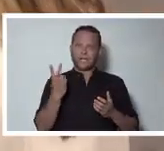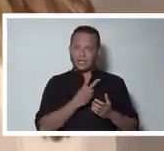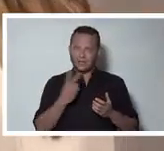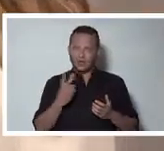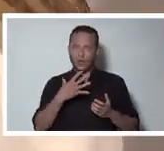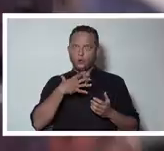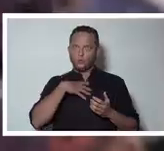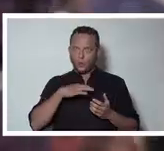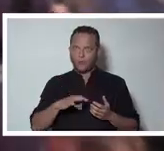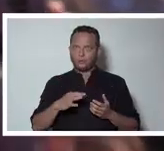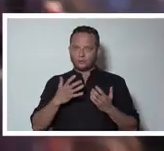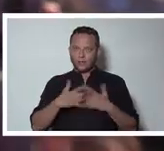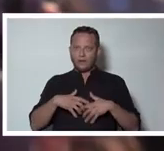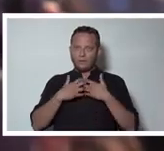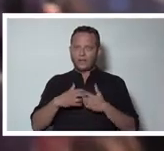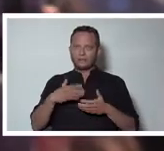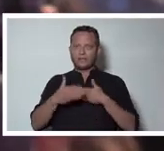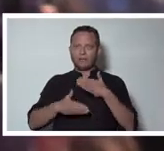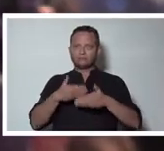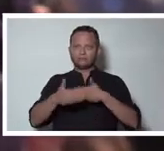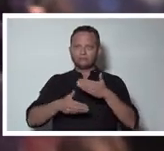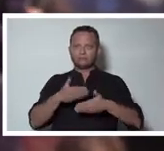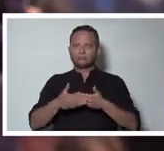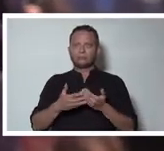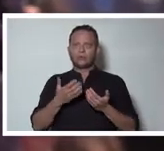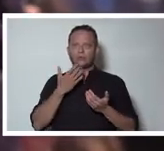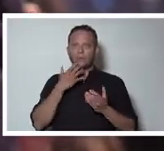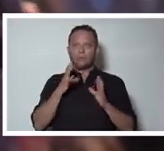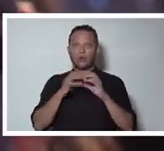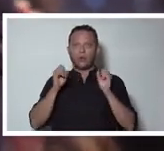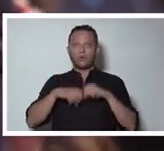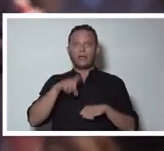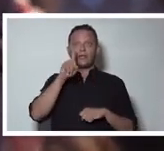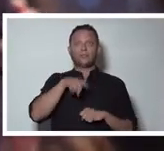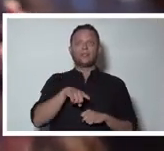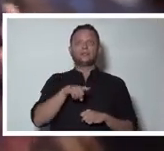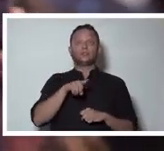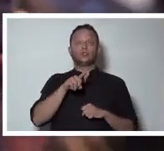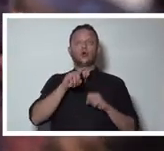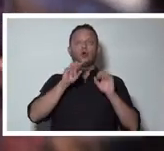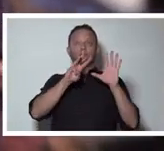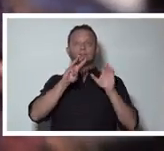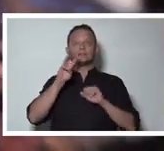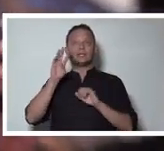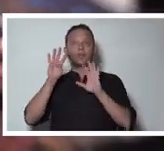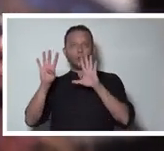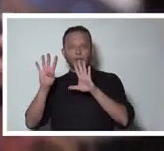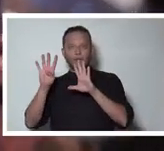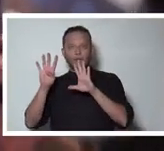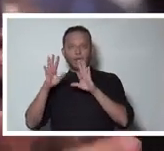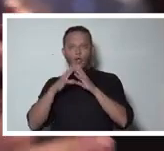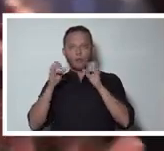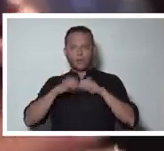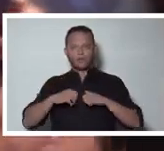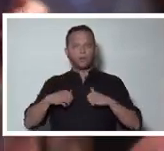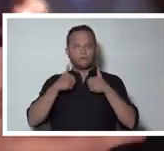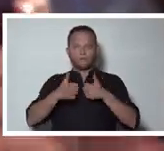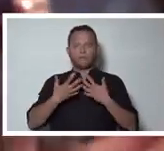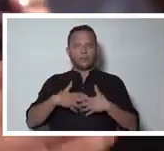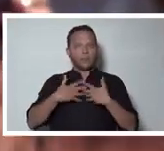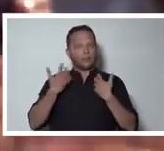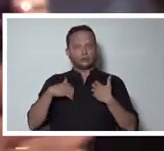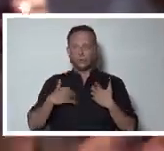decimos que hemos puesto en marcha la ratificación del convenio 189 de la uit no solamente para